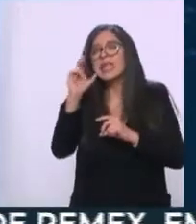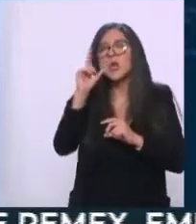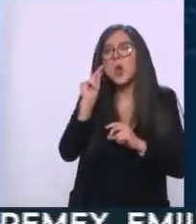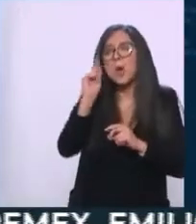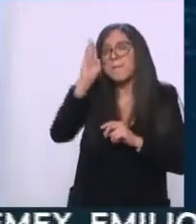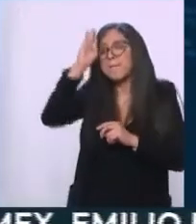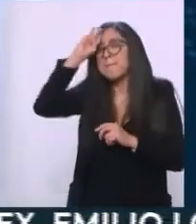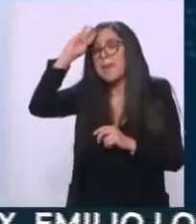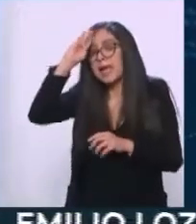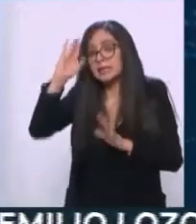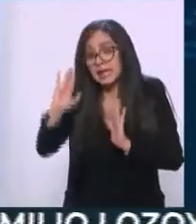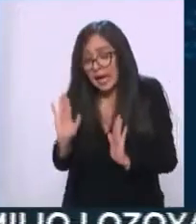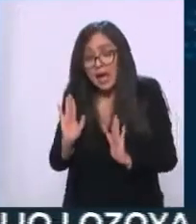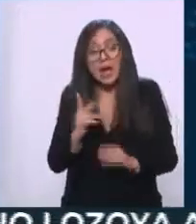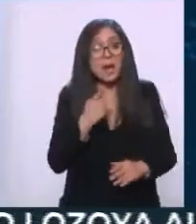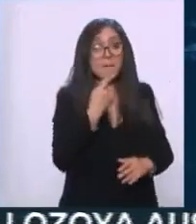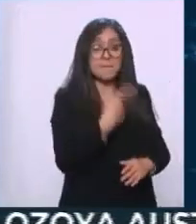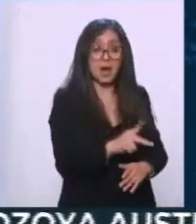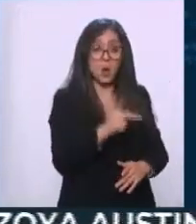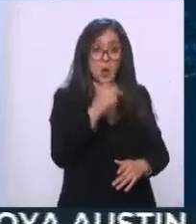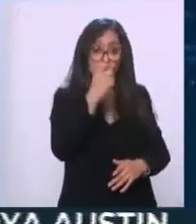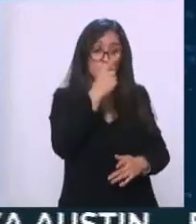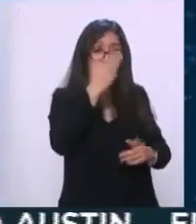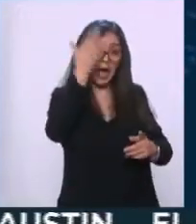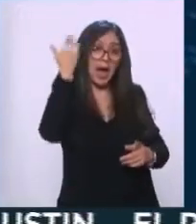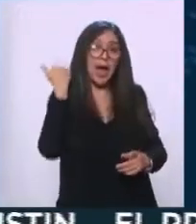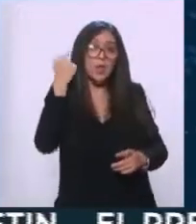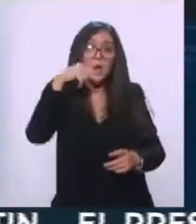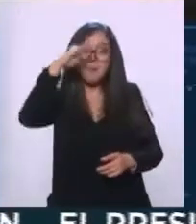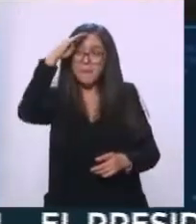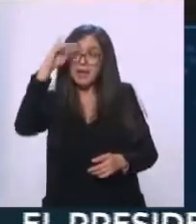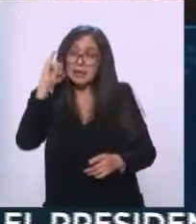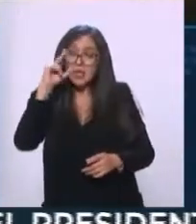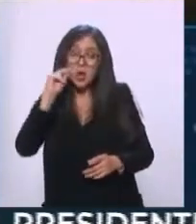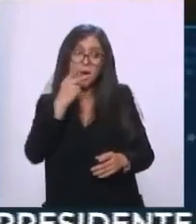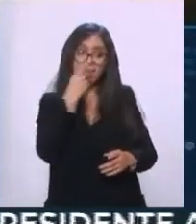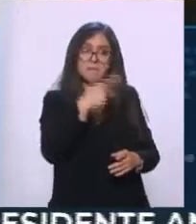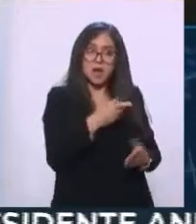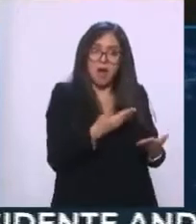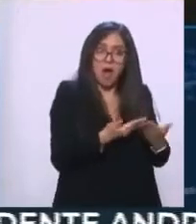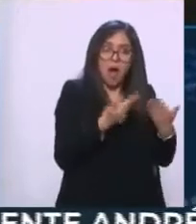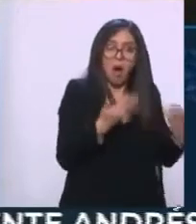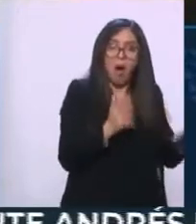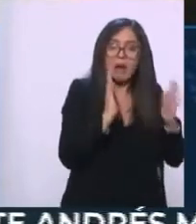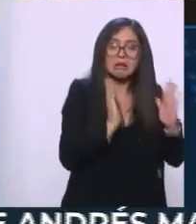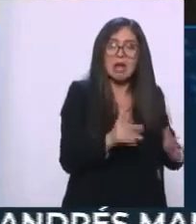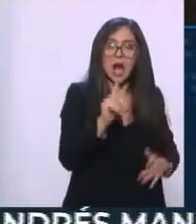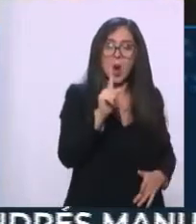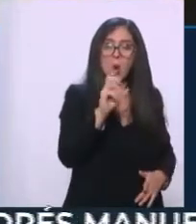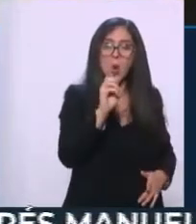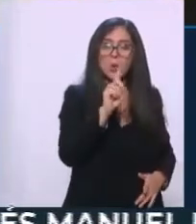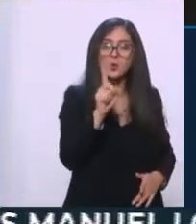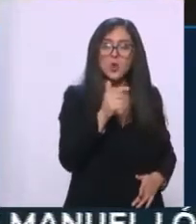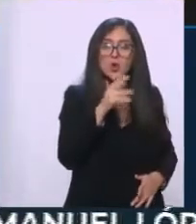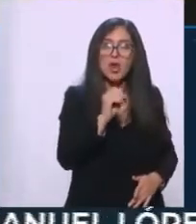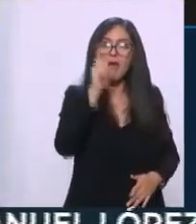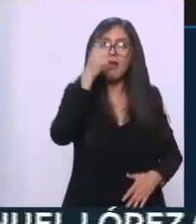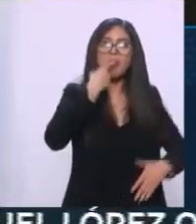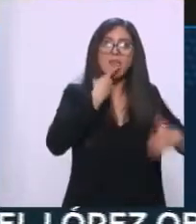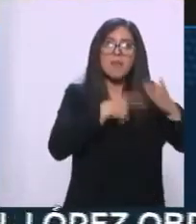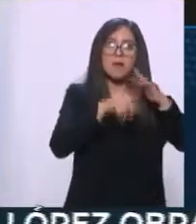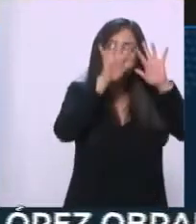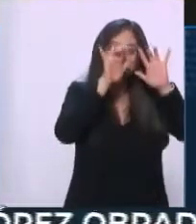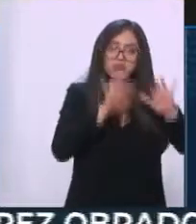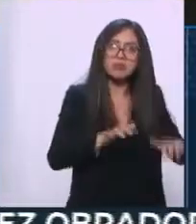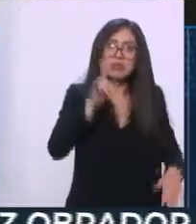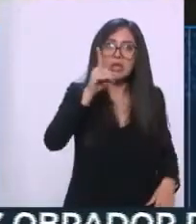es saberlo y otra cosa es tener una declaración que hizo Lozoya allá en España. Vamos a